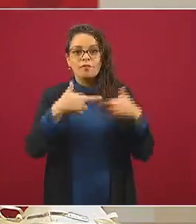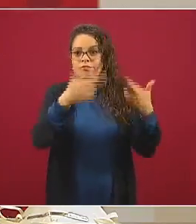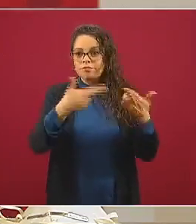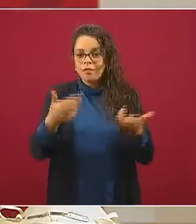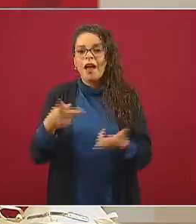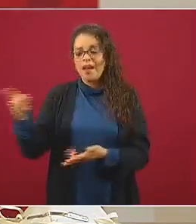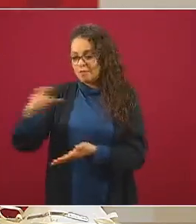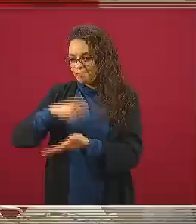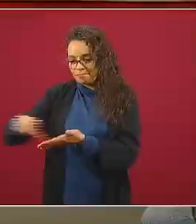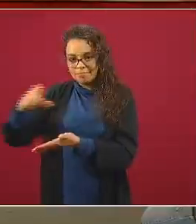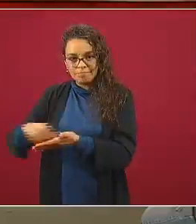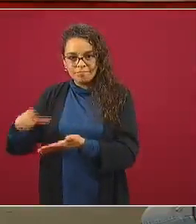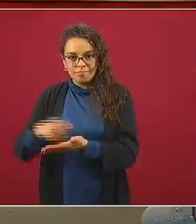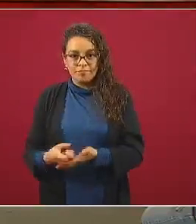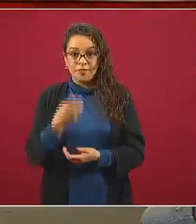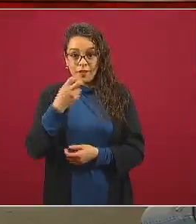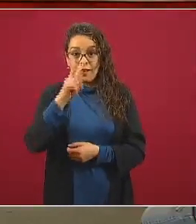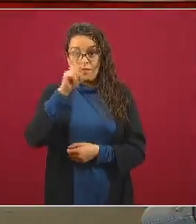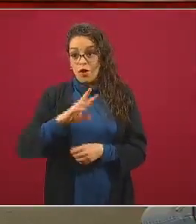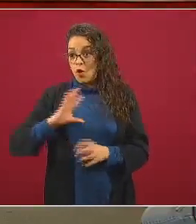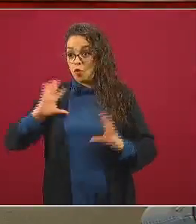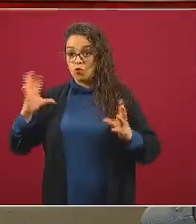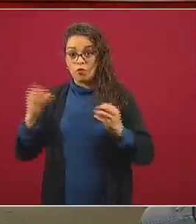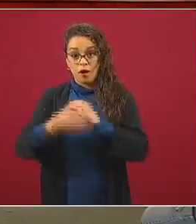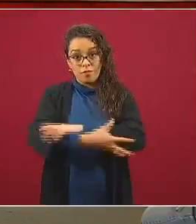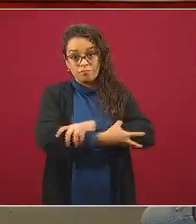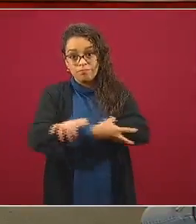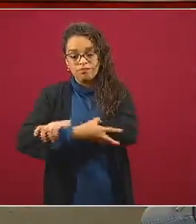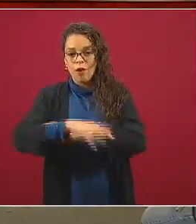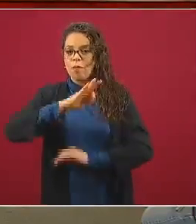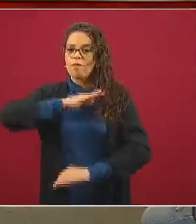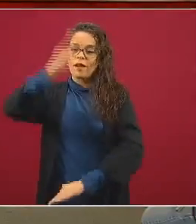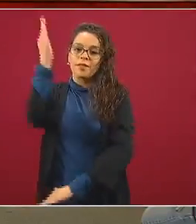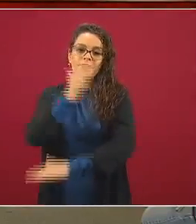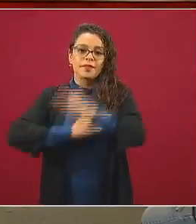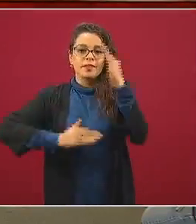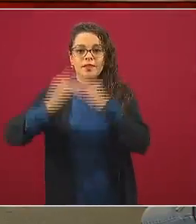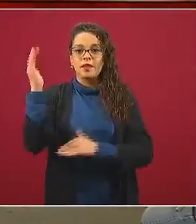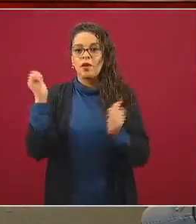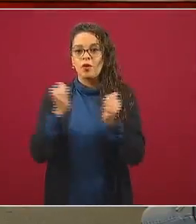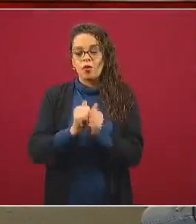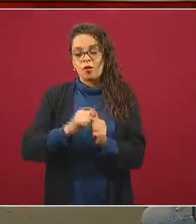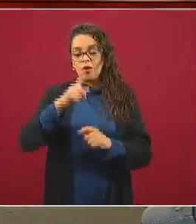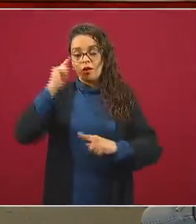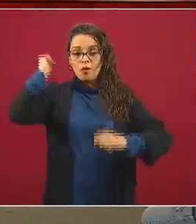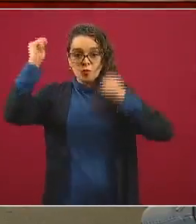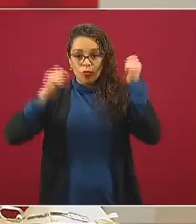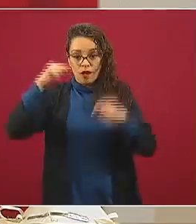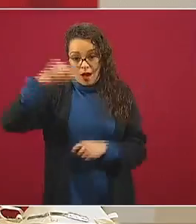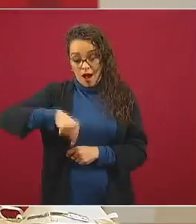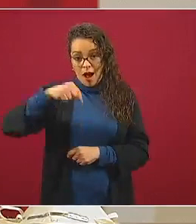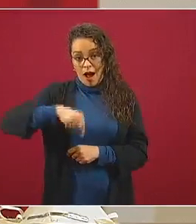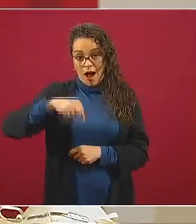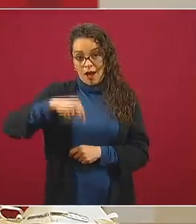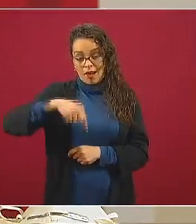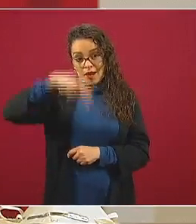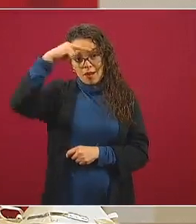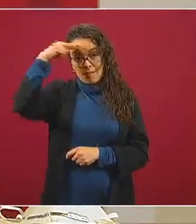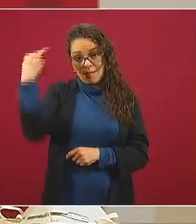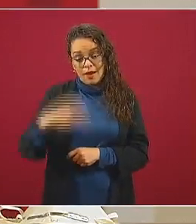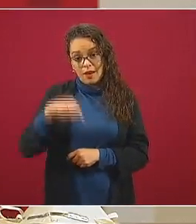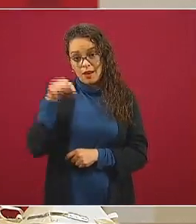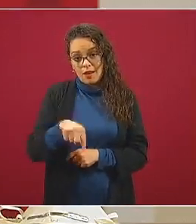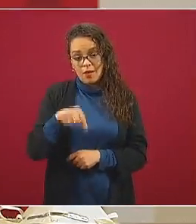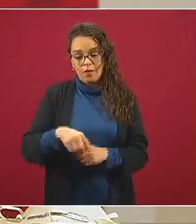unión hace la fuerza y vamos a salir victoriosos con el turismo interno. Y también el turismo extranjero, tenemos también